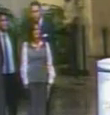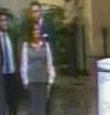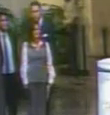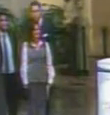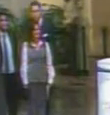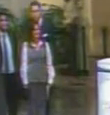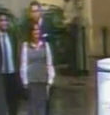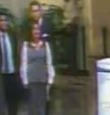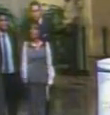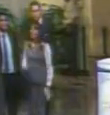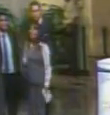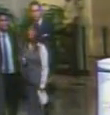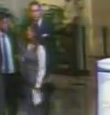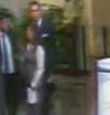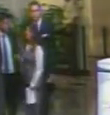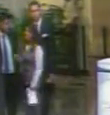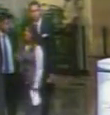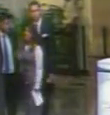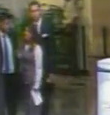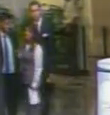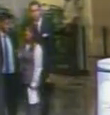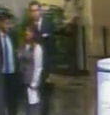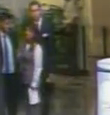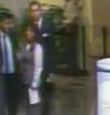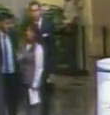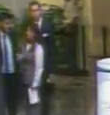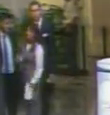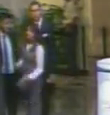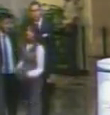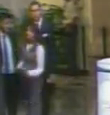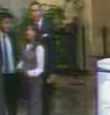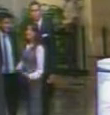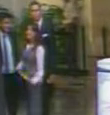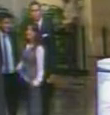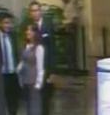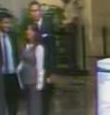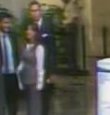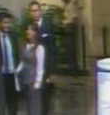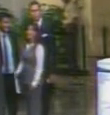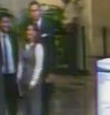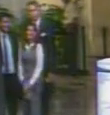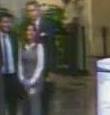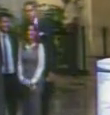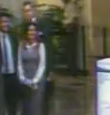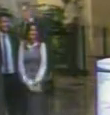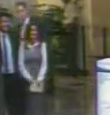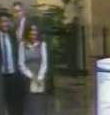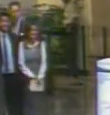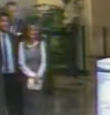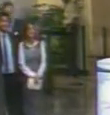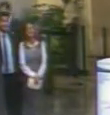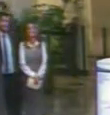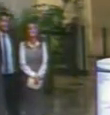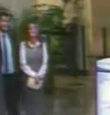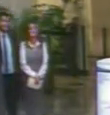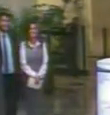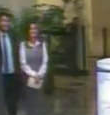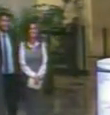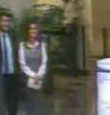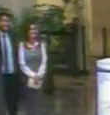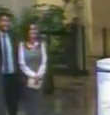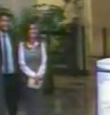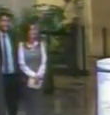Adelante, embajador. Buenas tardes, muchísimas gracias. No quiero abusar de esta invitación tan gentil que me han extendido